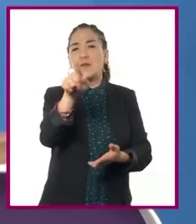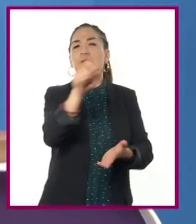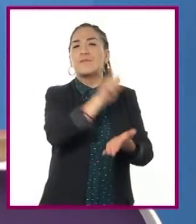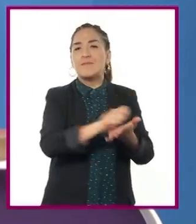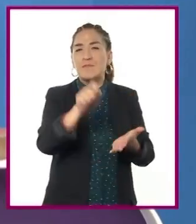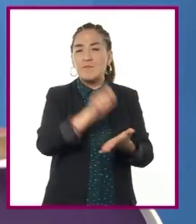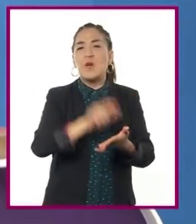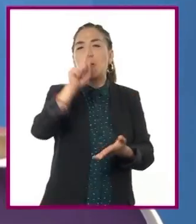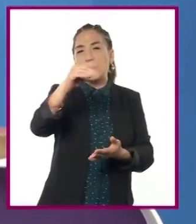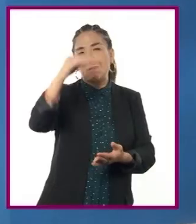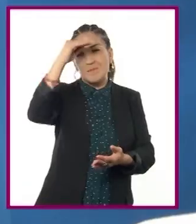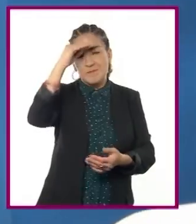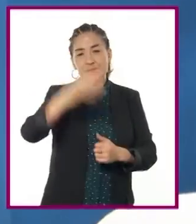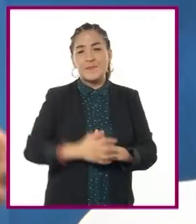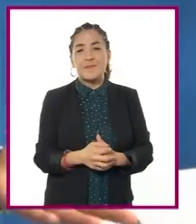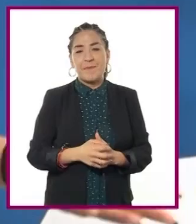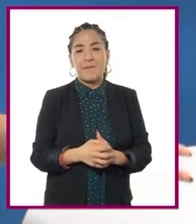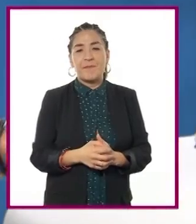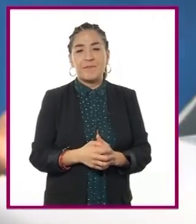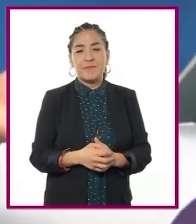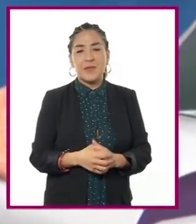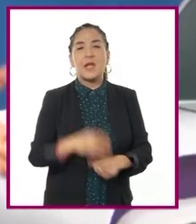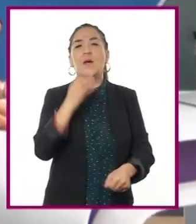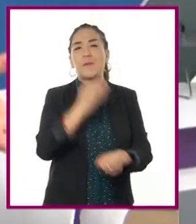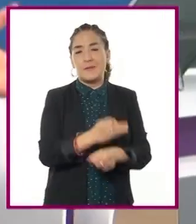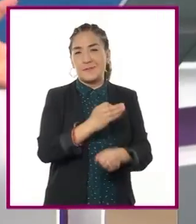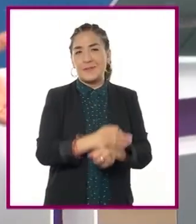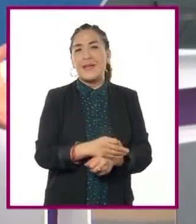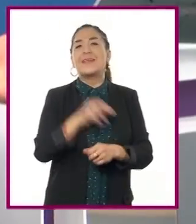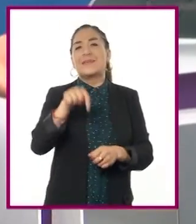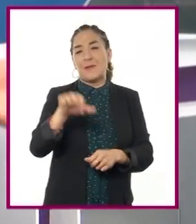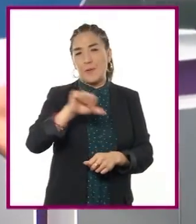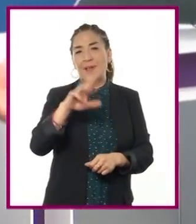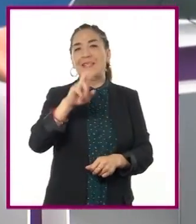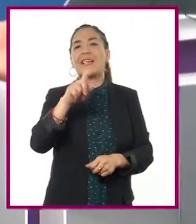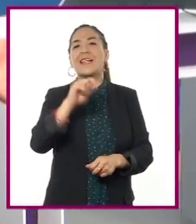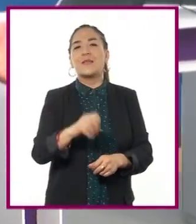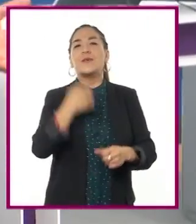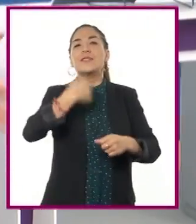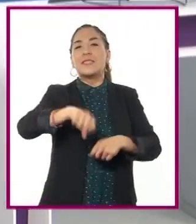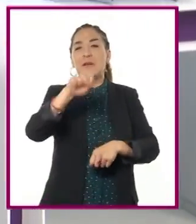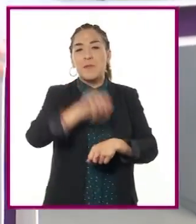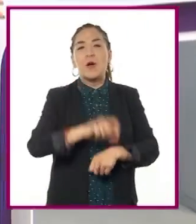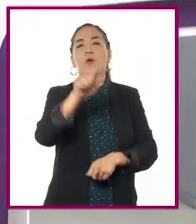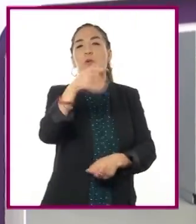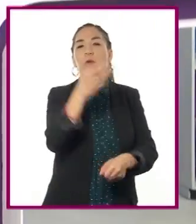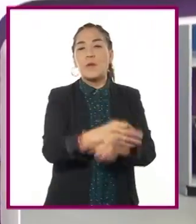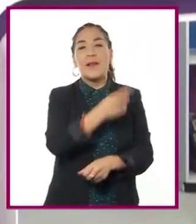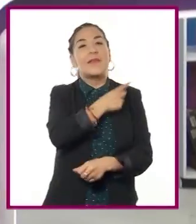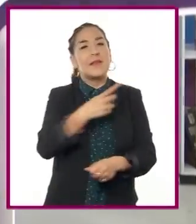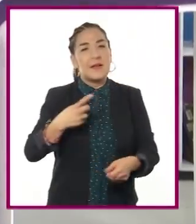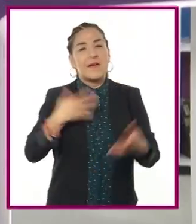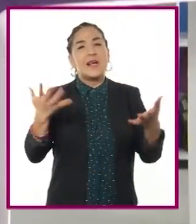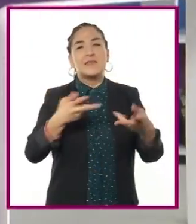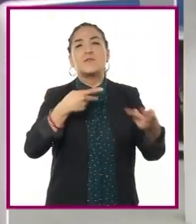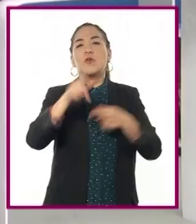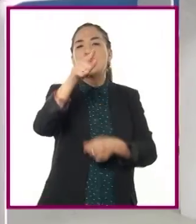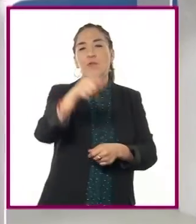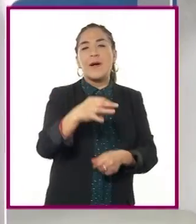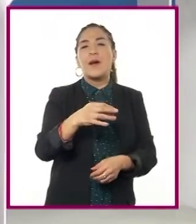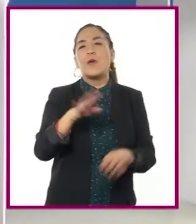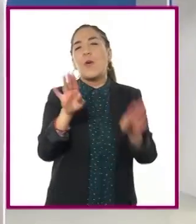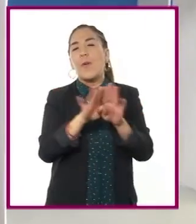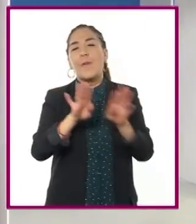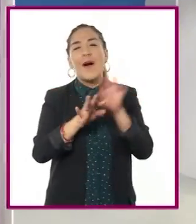reflexión. Es momento de comenzar con el reto de la semana. En esta ocasión deberán elaborar un noticiero.